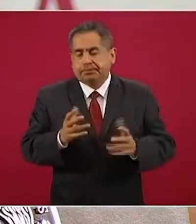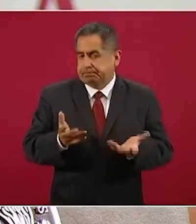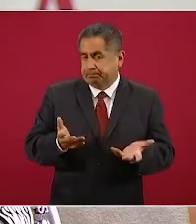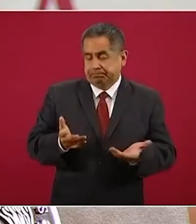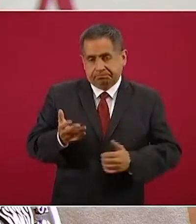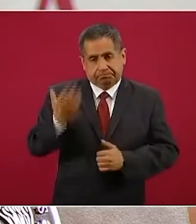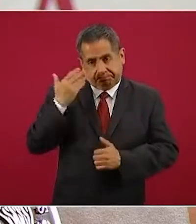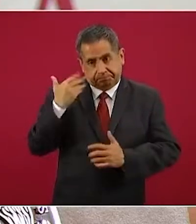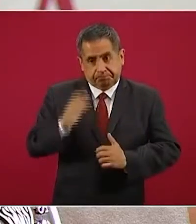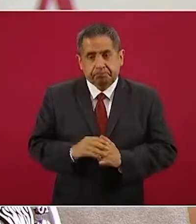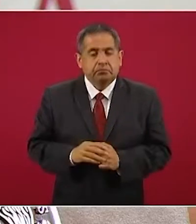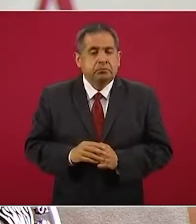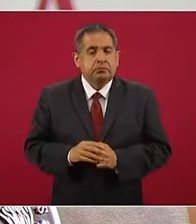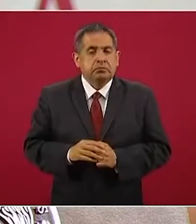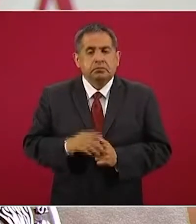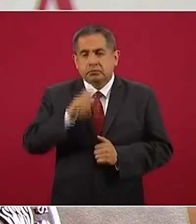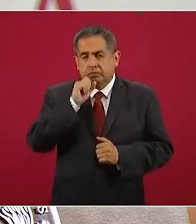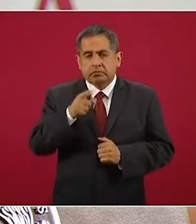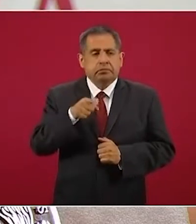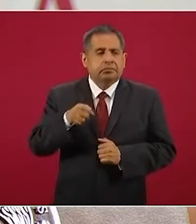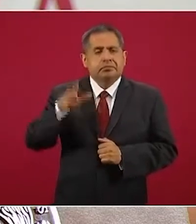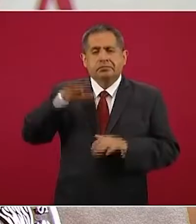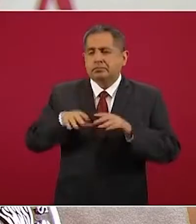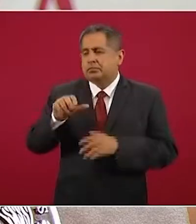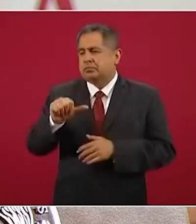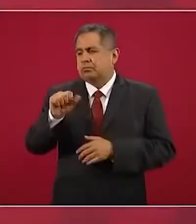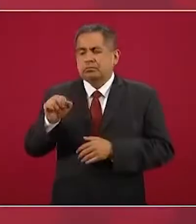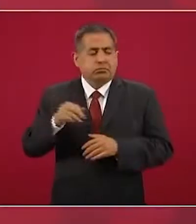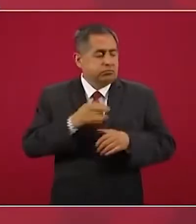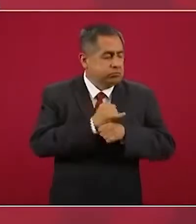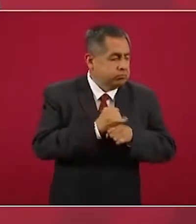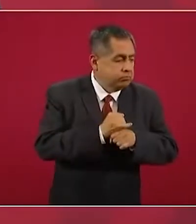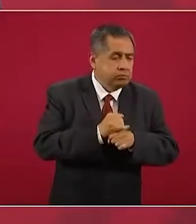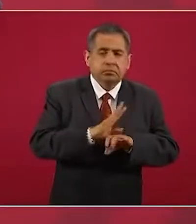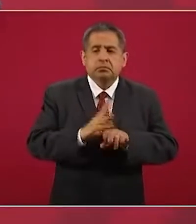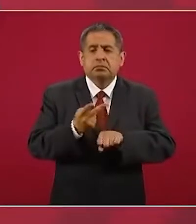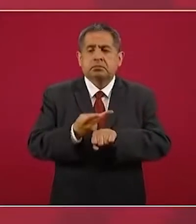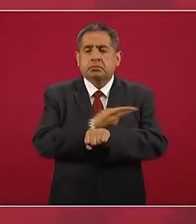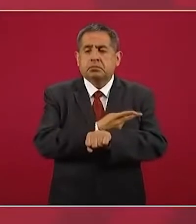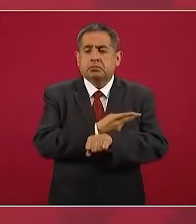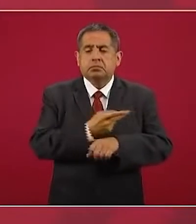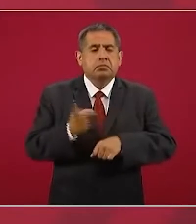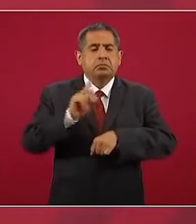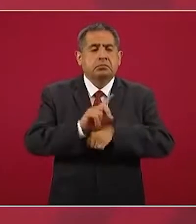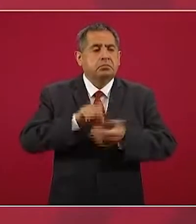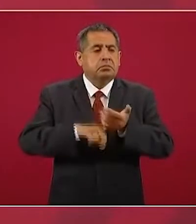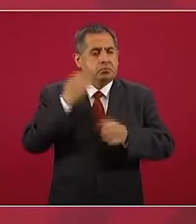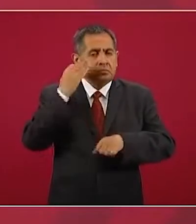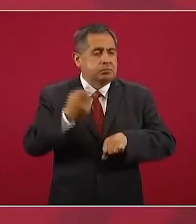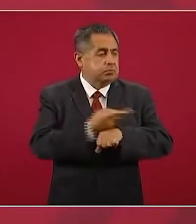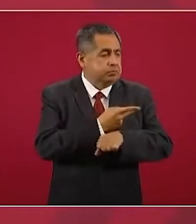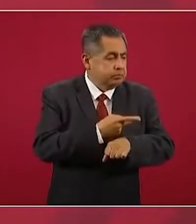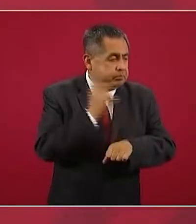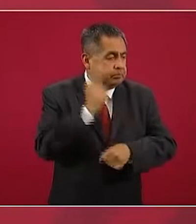Inclusive se tenían las auditorías, ya había pasado el tiempo y no se